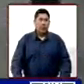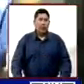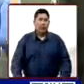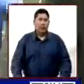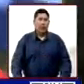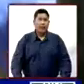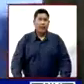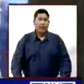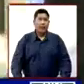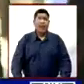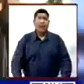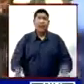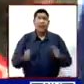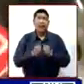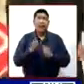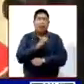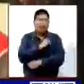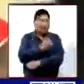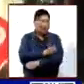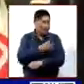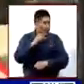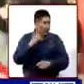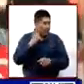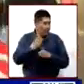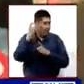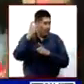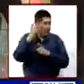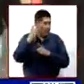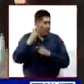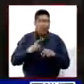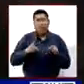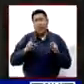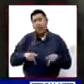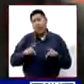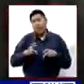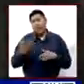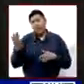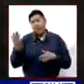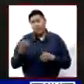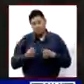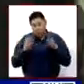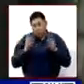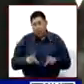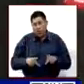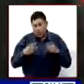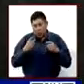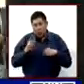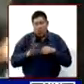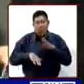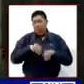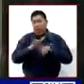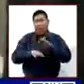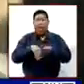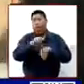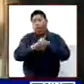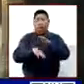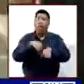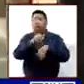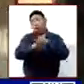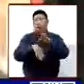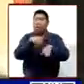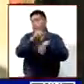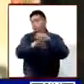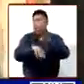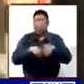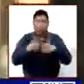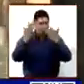simplemente que arreglen con las autoridades y no perjudicar a los a los transeuntes no porque hay mucha gente que tiene que caminar largas distancias y un